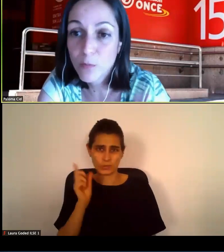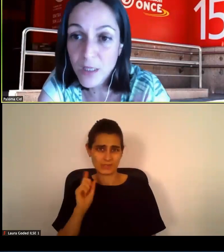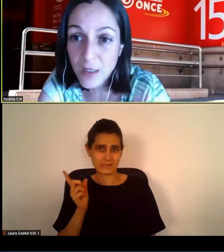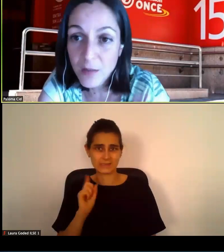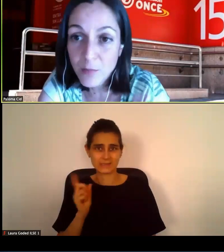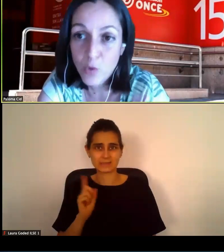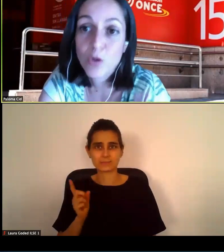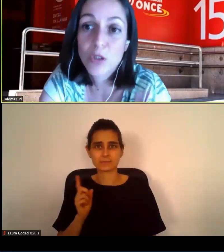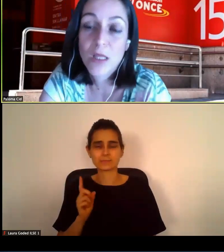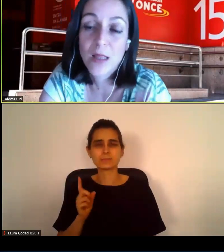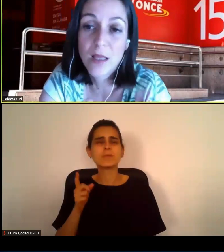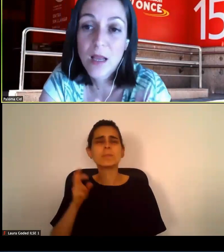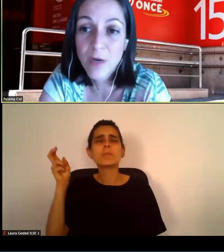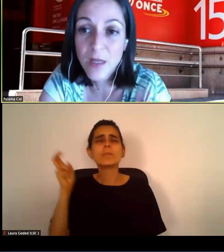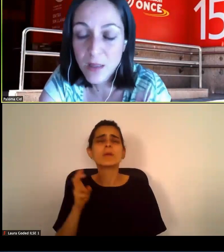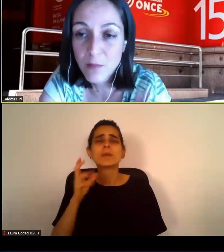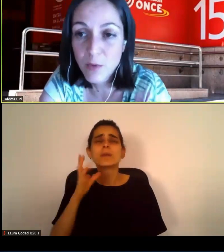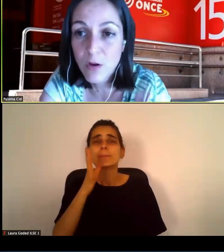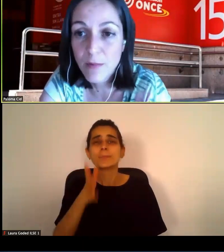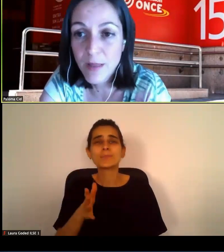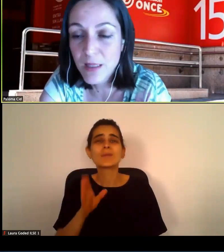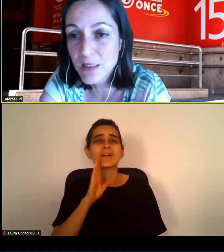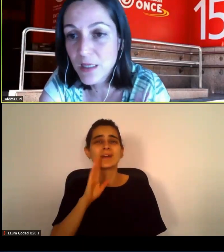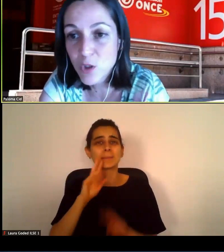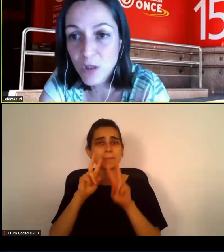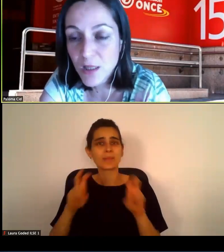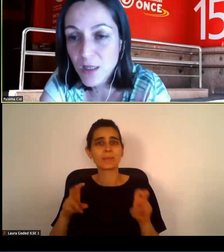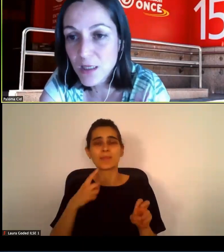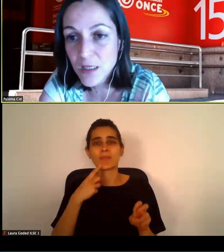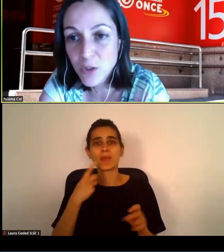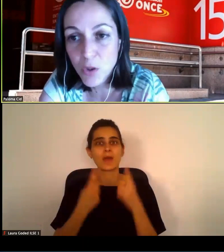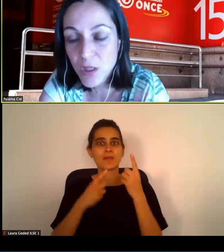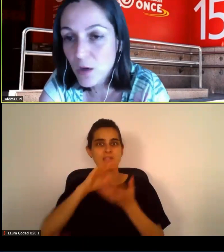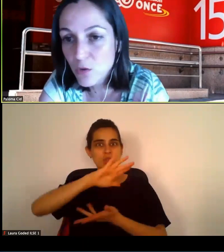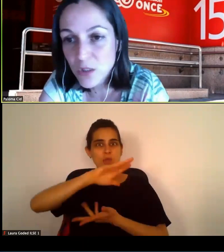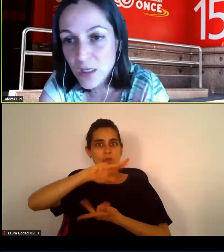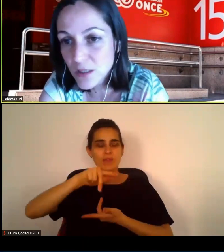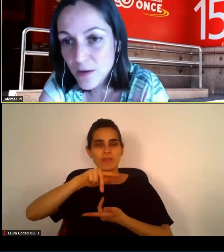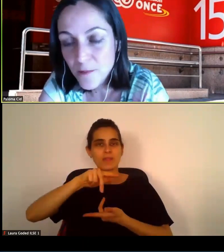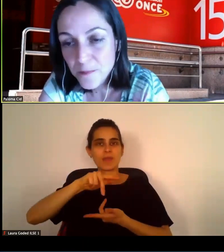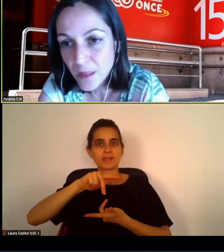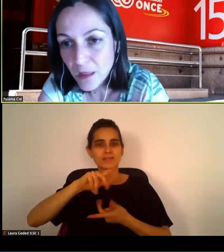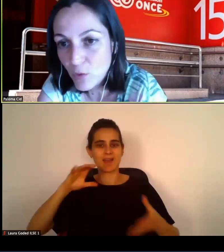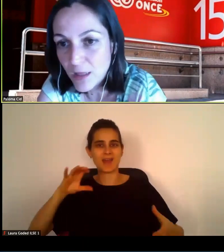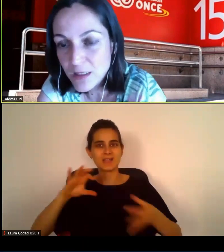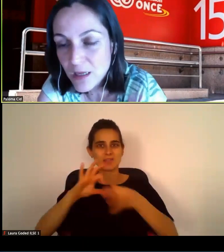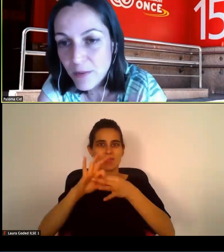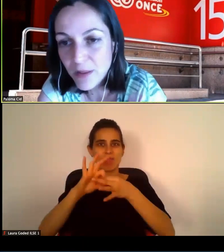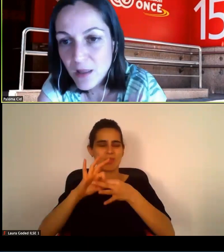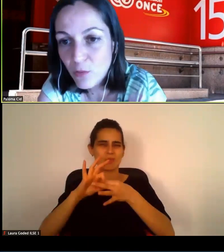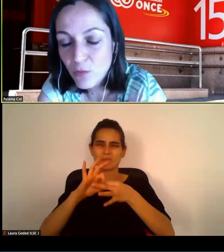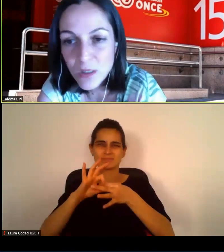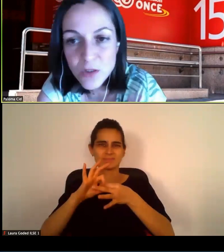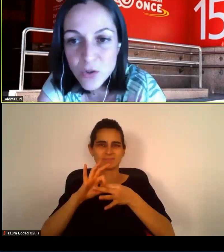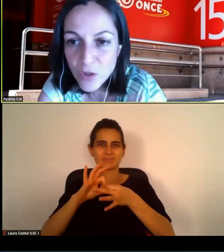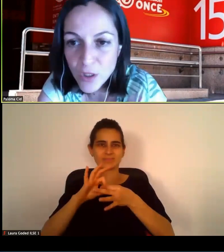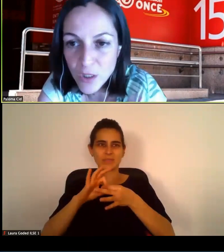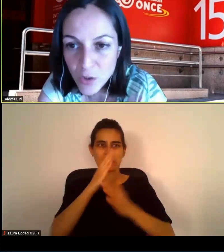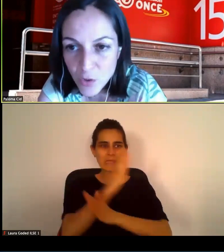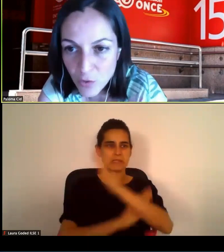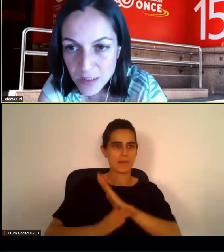eso viene por lo que os decía al principio. A veces las noticias asocian cosas, una discapacidad con un